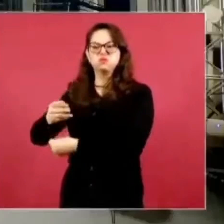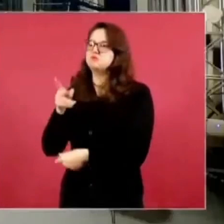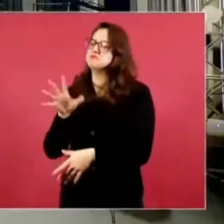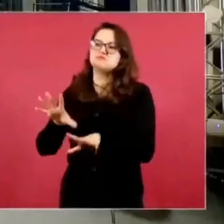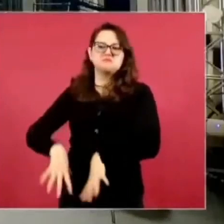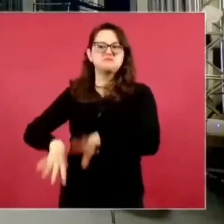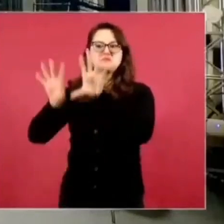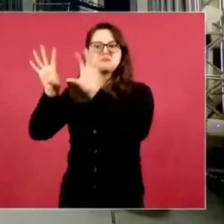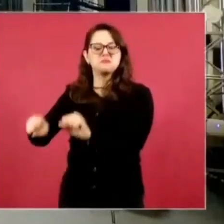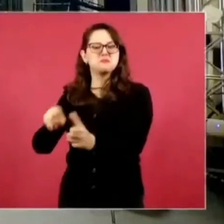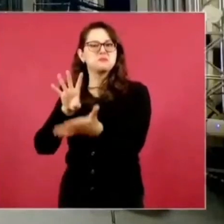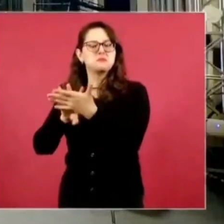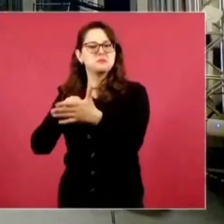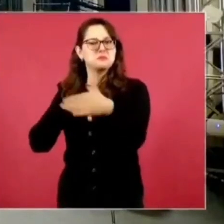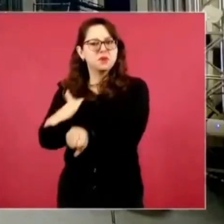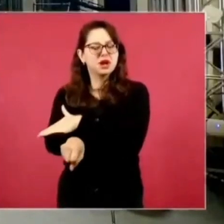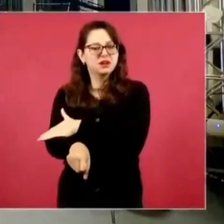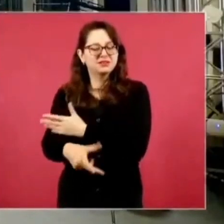Imagínense